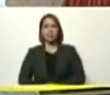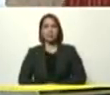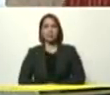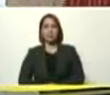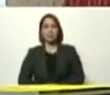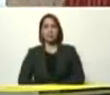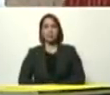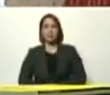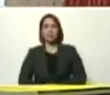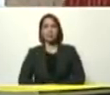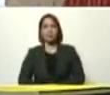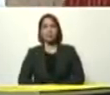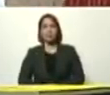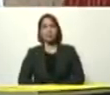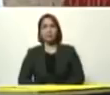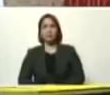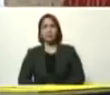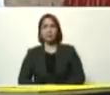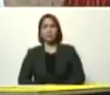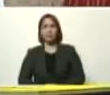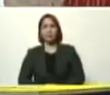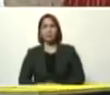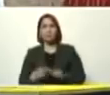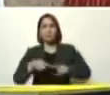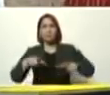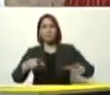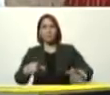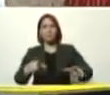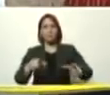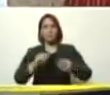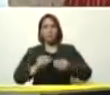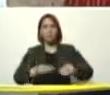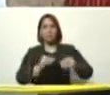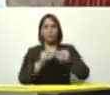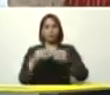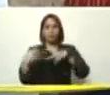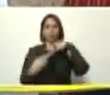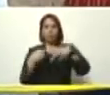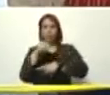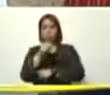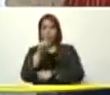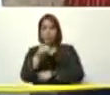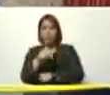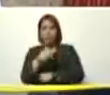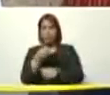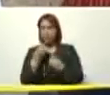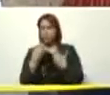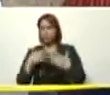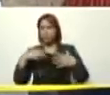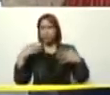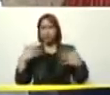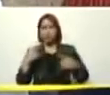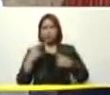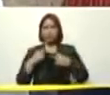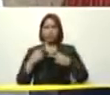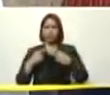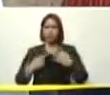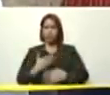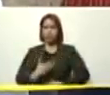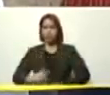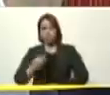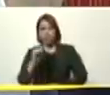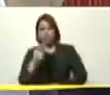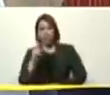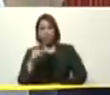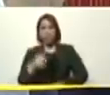los gobernadores que ahora asumimos los espacios en rescate de la revolución. Y bueno, es infinito, son demasiadas cosas, presidente. En primer lugar, bueno,